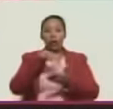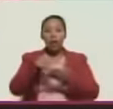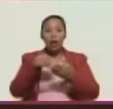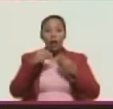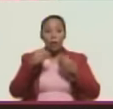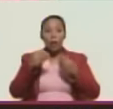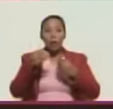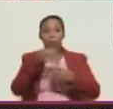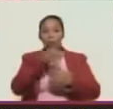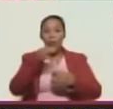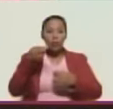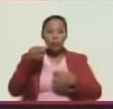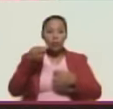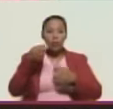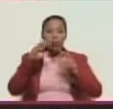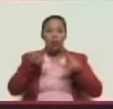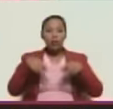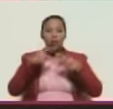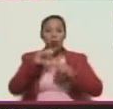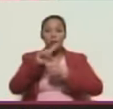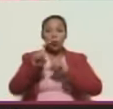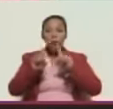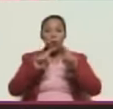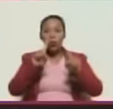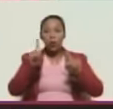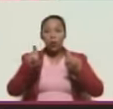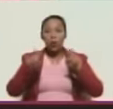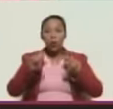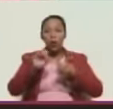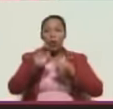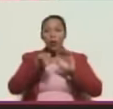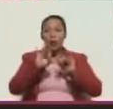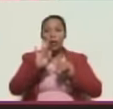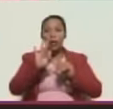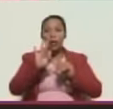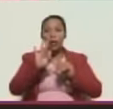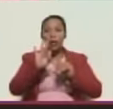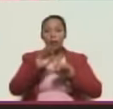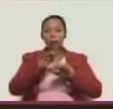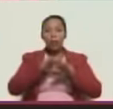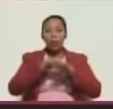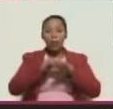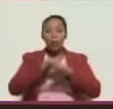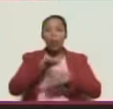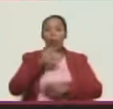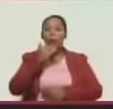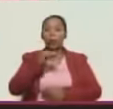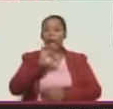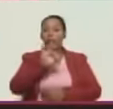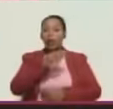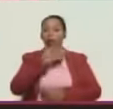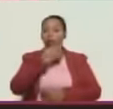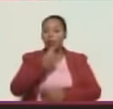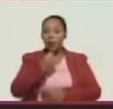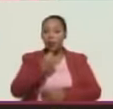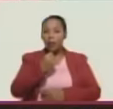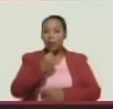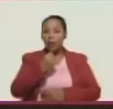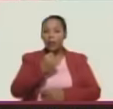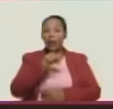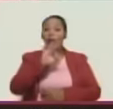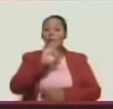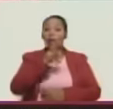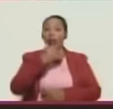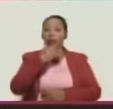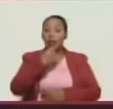éxito del referendo consultivo del 3 de diciembre el 3 de diciembre todos